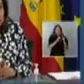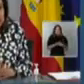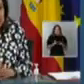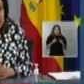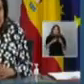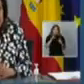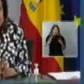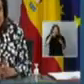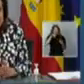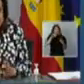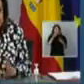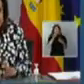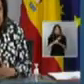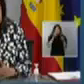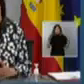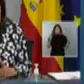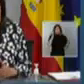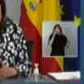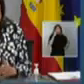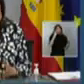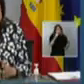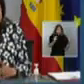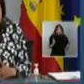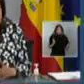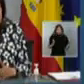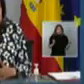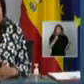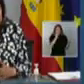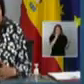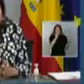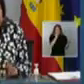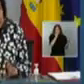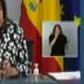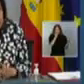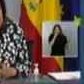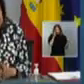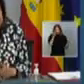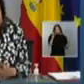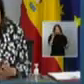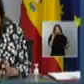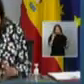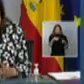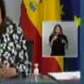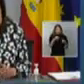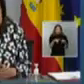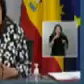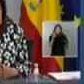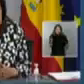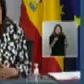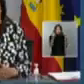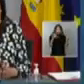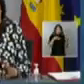casa? Pues la verdad es que yo prefiero en el mío. Si quiere venir conmigo el vecino, viene, si no, pues no me voy